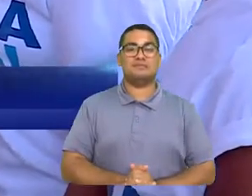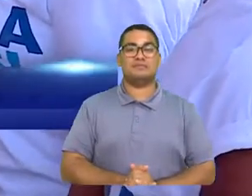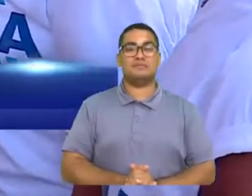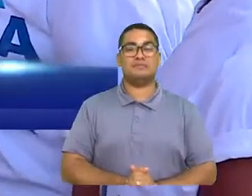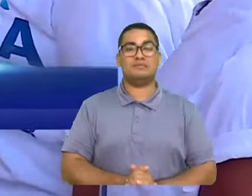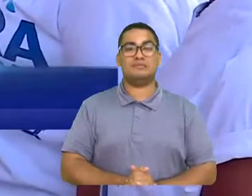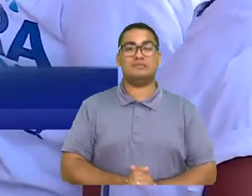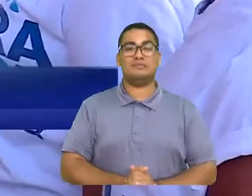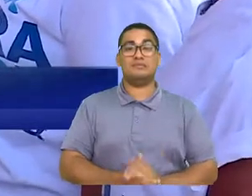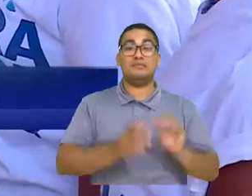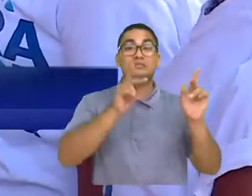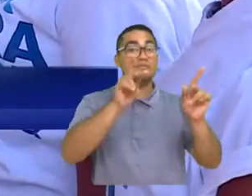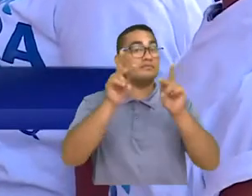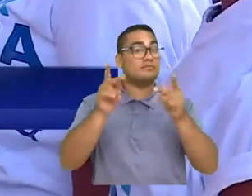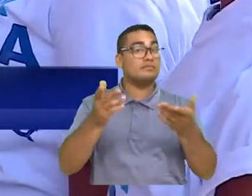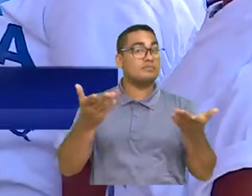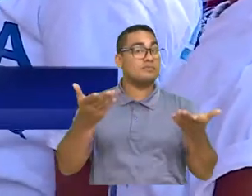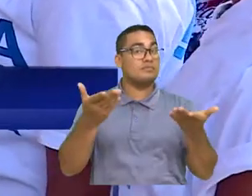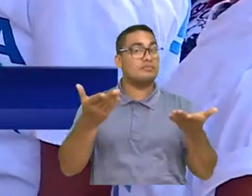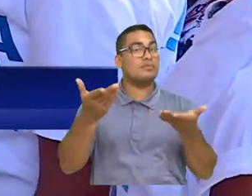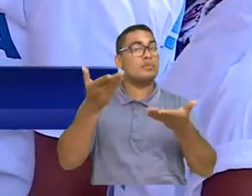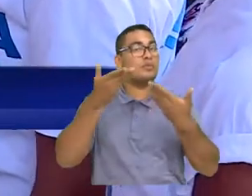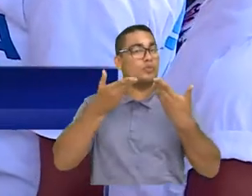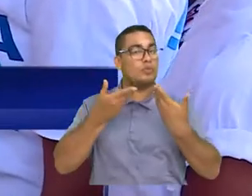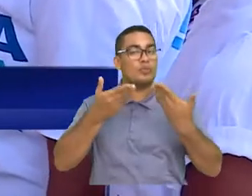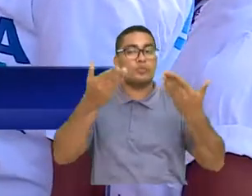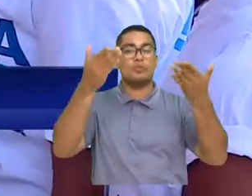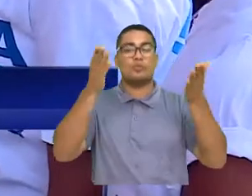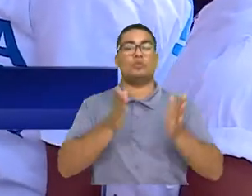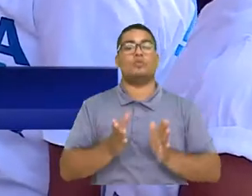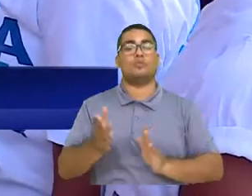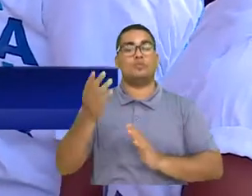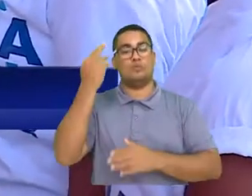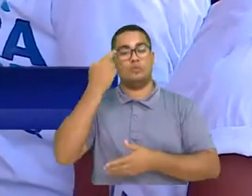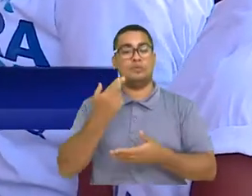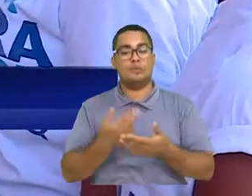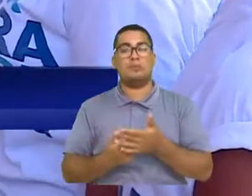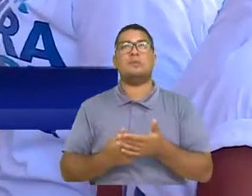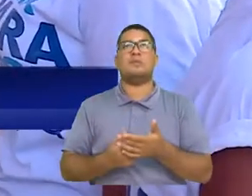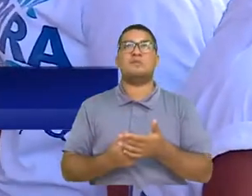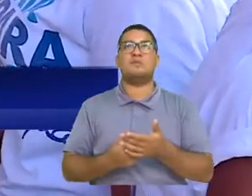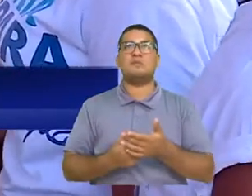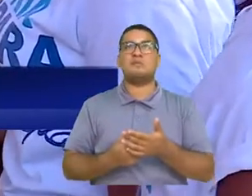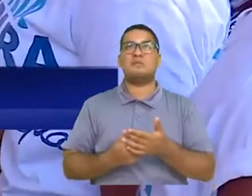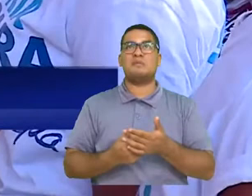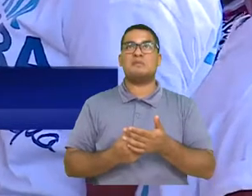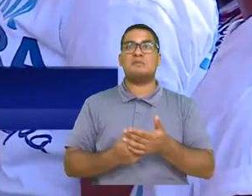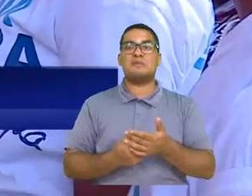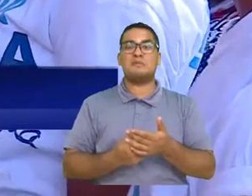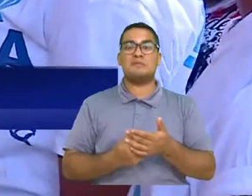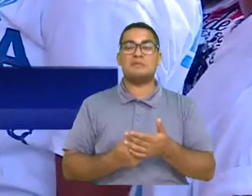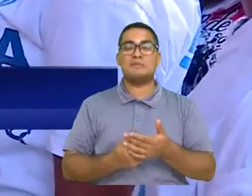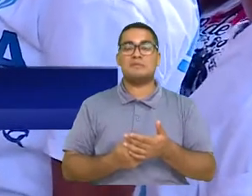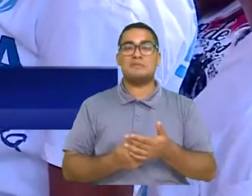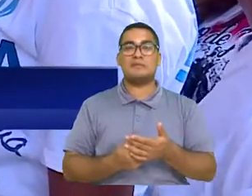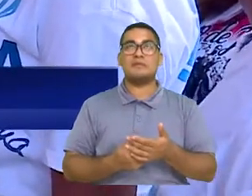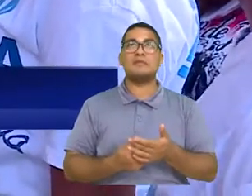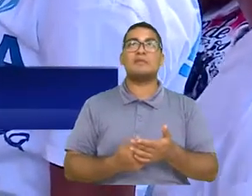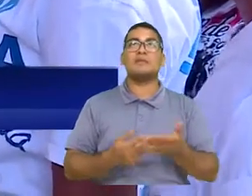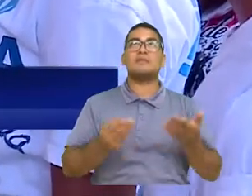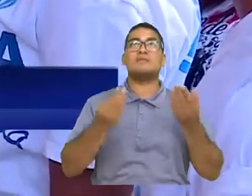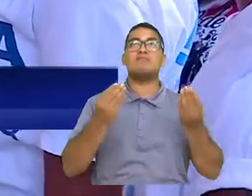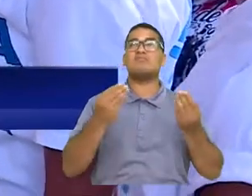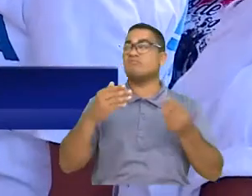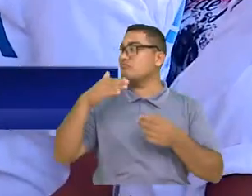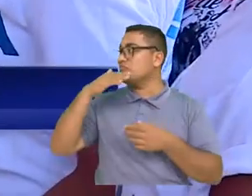no se han olvidado nosotros. Él nunca se olvida de usted. Yo sé que estas cosas van a pasar, lo que estamos pasando,